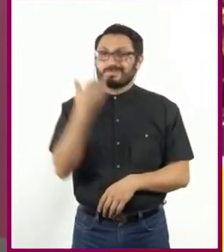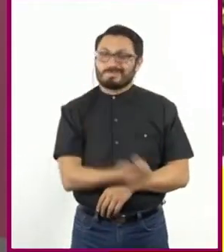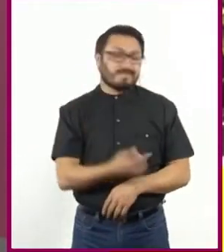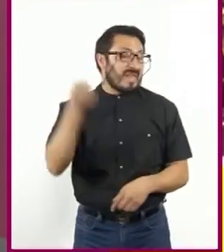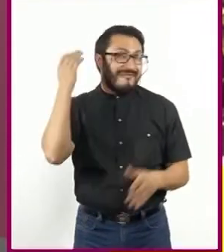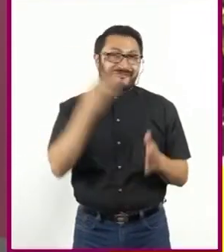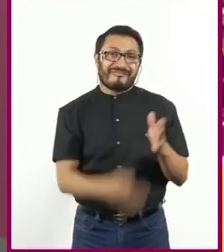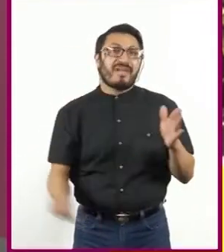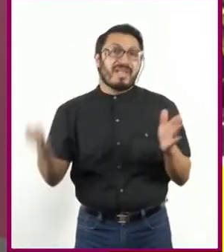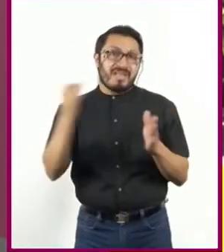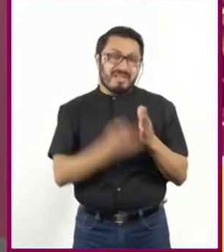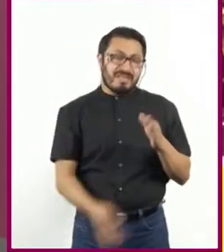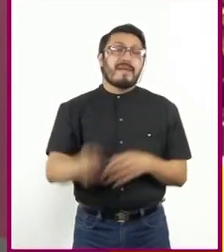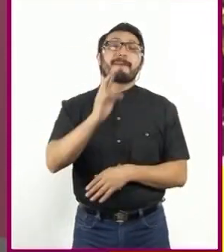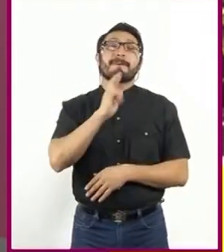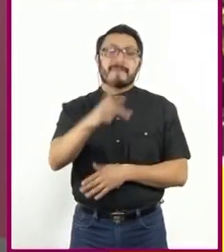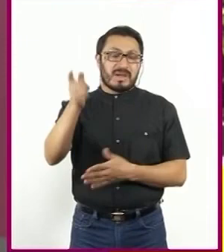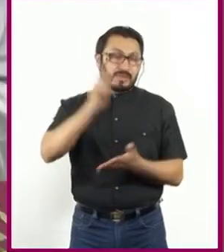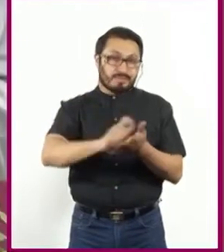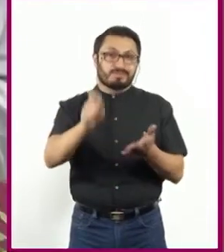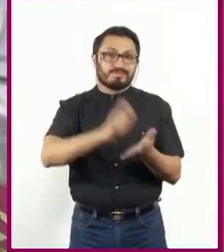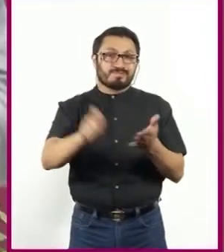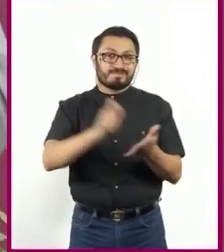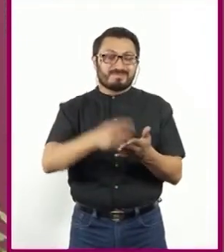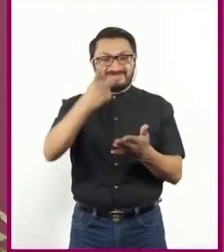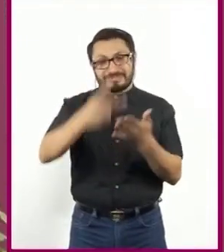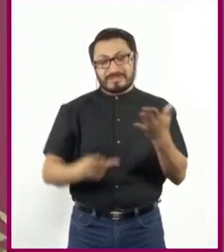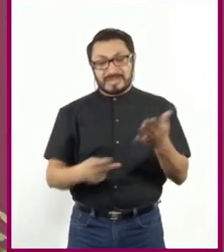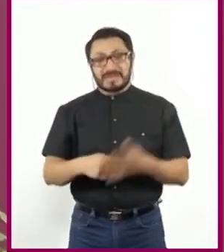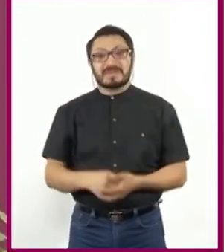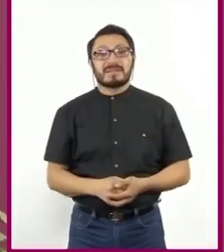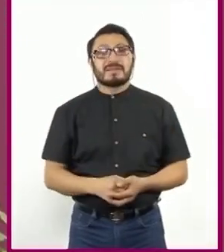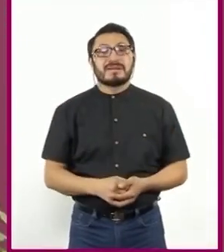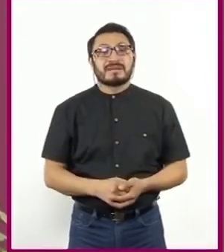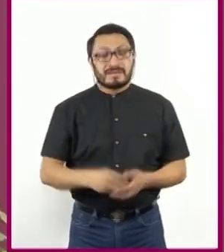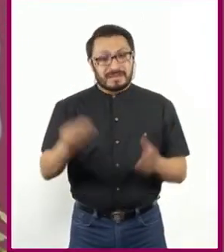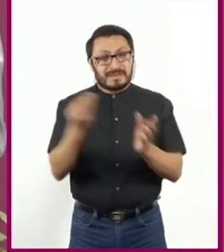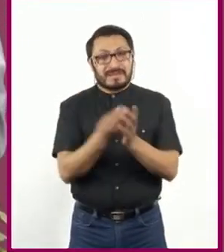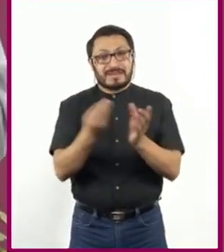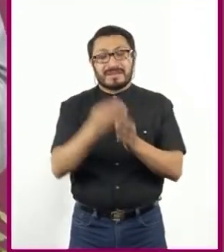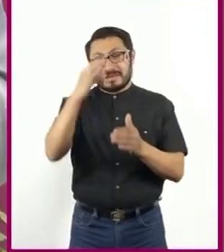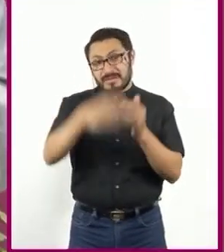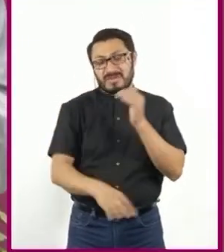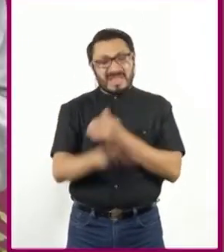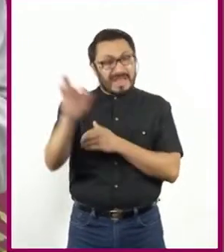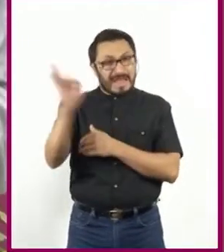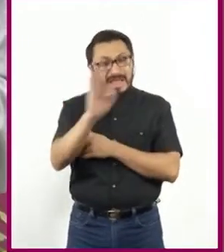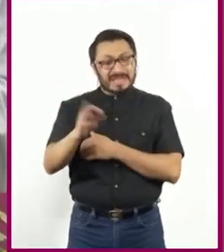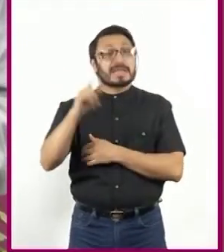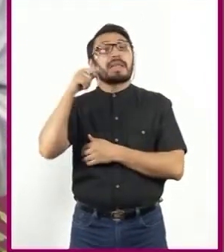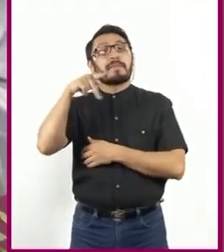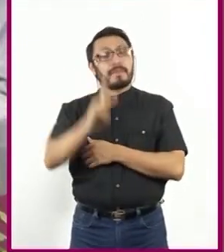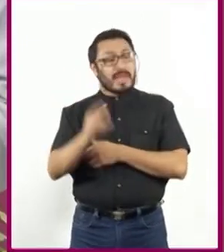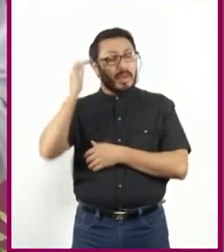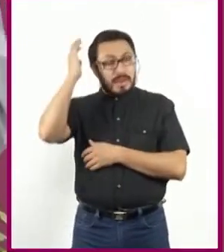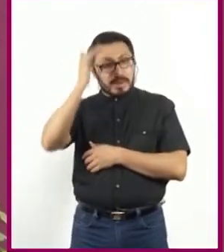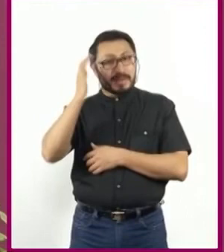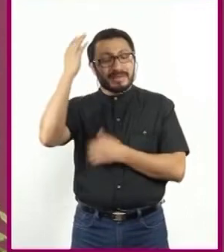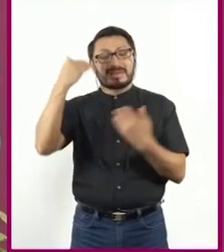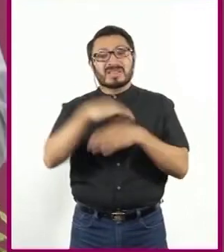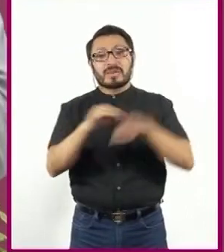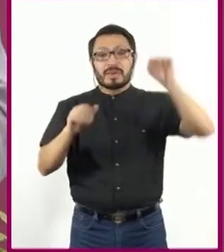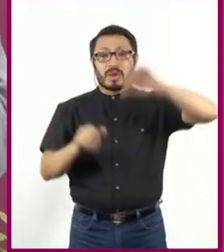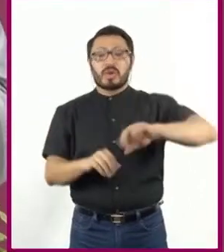o requiere mejor planeación. Vamos concluyendo la sesión y para reflexionar sobre lo que